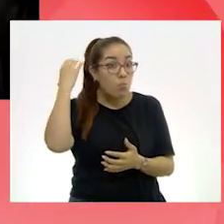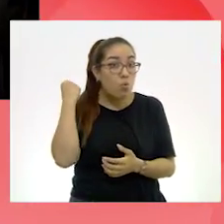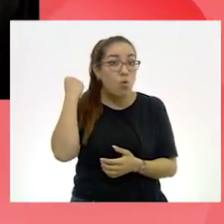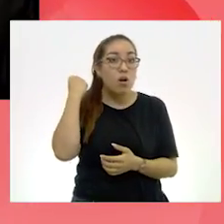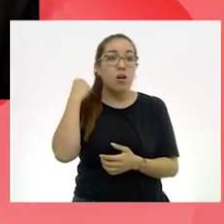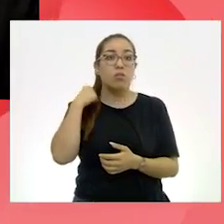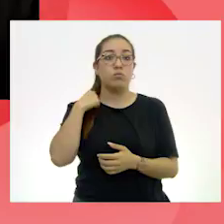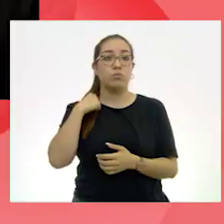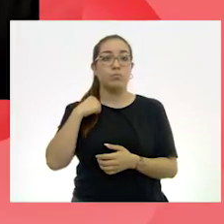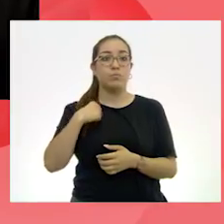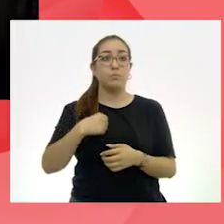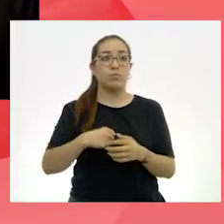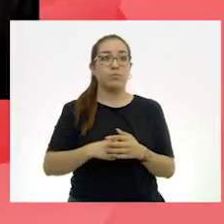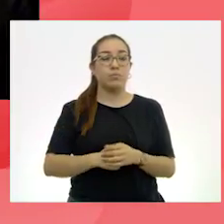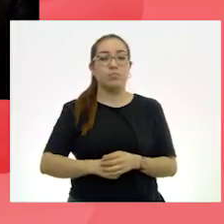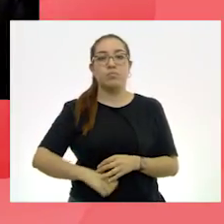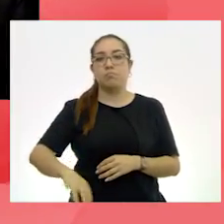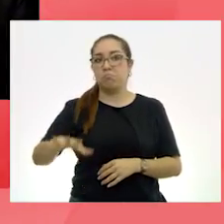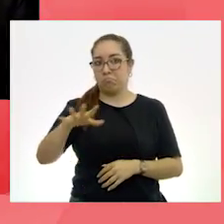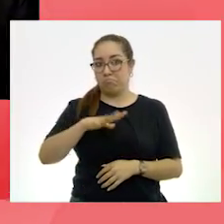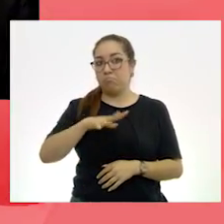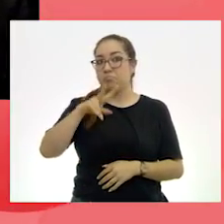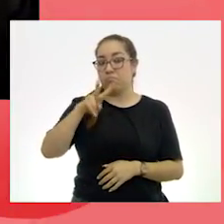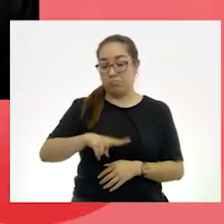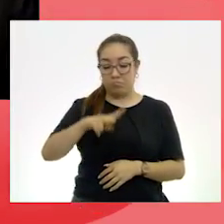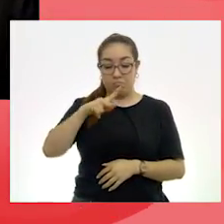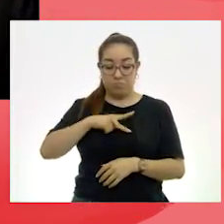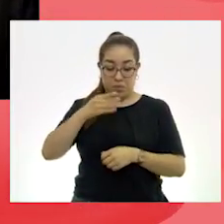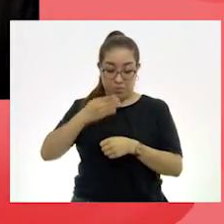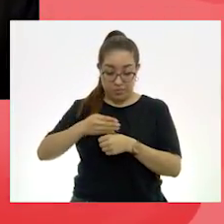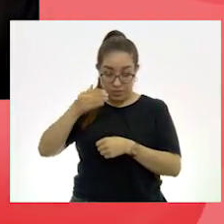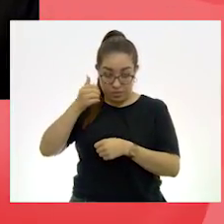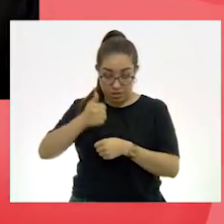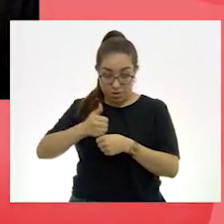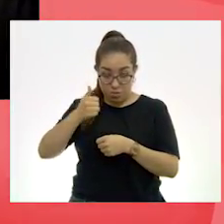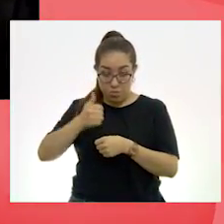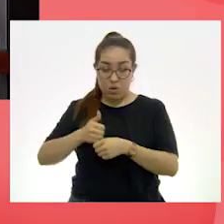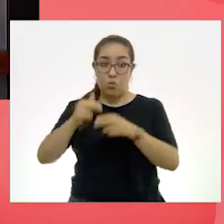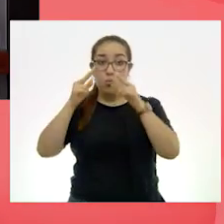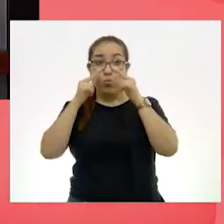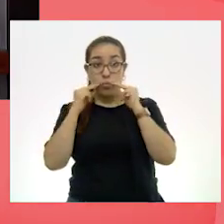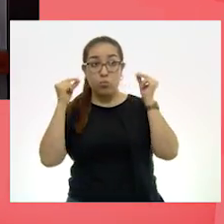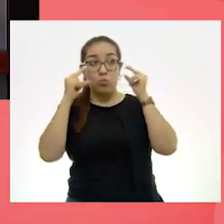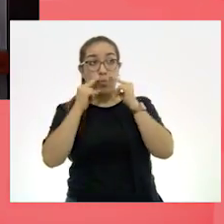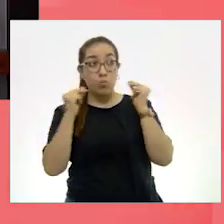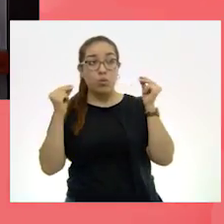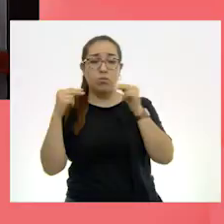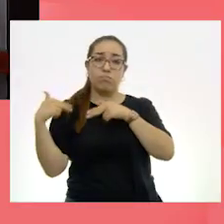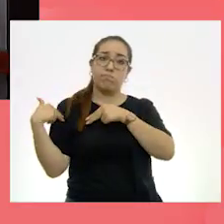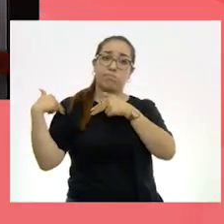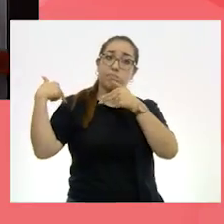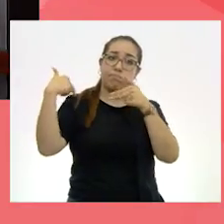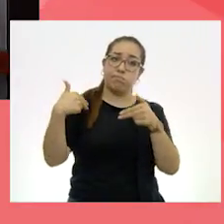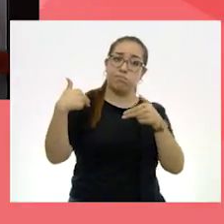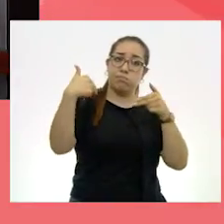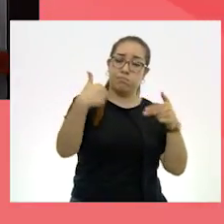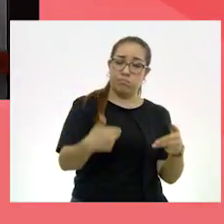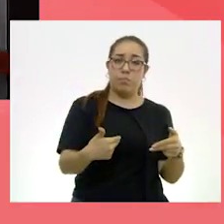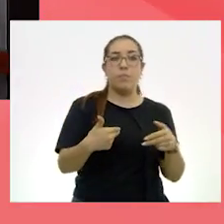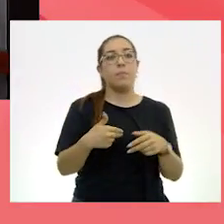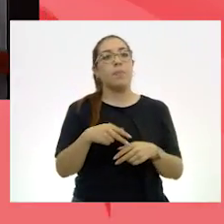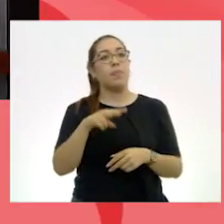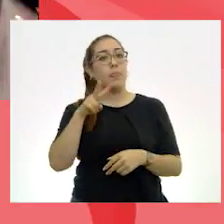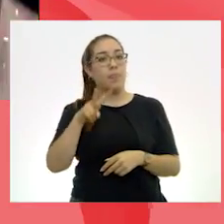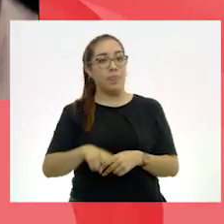Origen de la familia Zapata Salazar, una familia campesina que se conformó por su padre, don